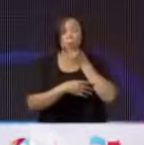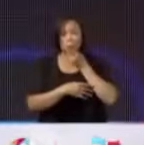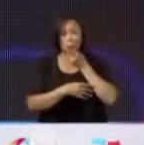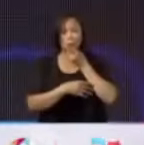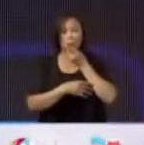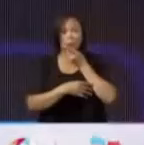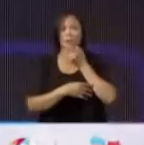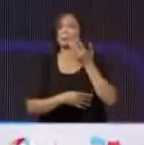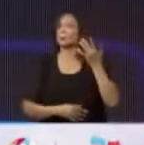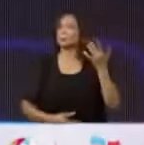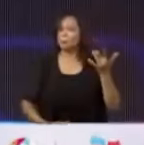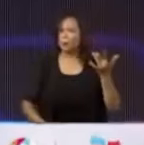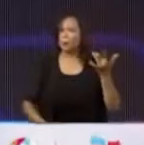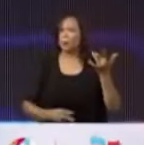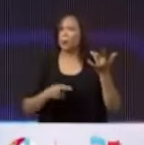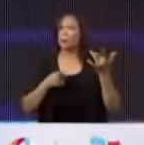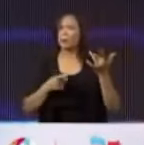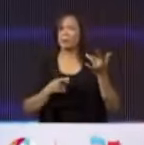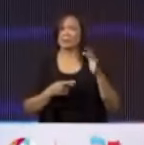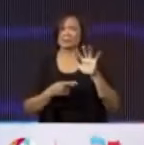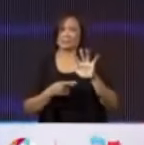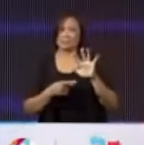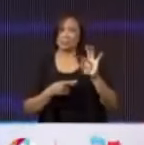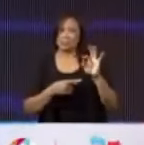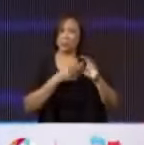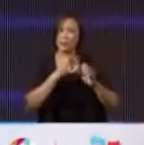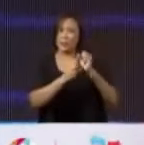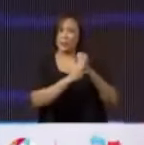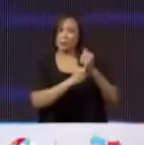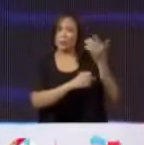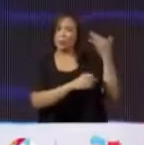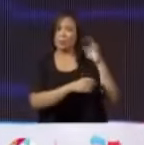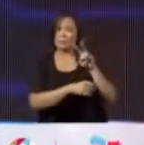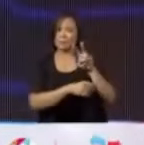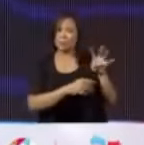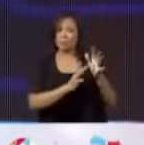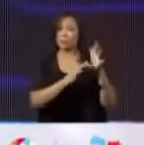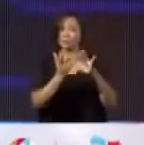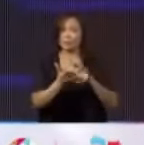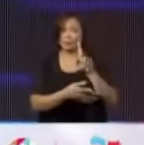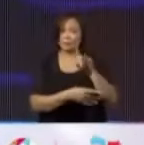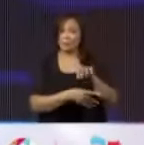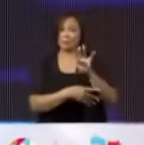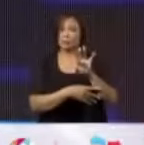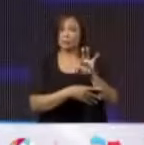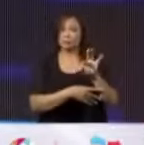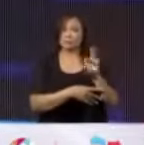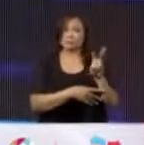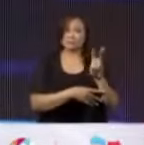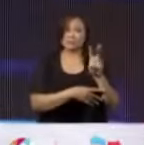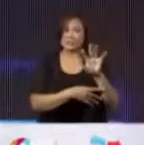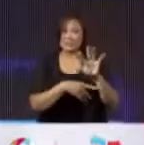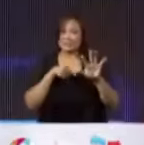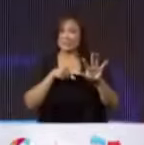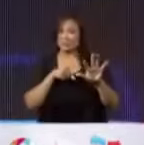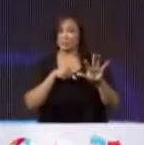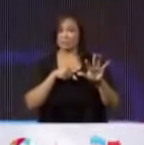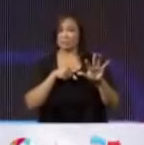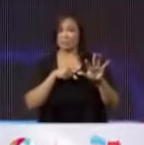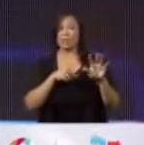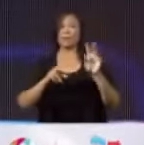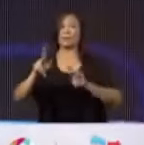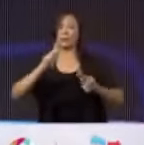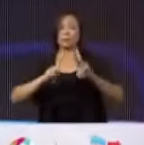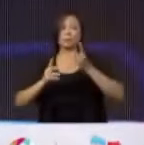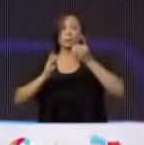Dominicana, pues justamente hace 59 años, un 24 de abril de 1965,